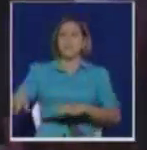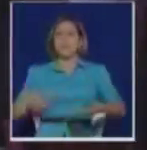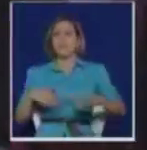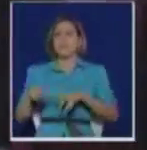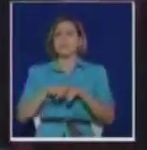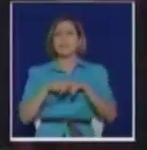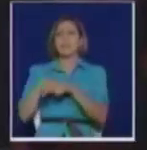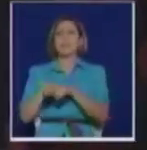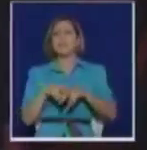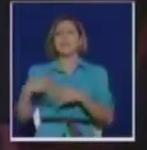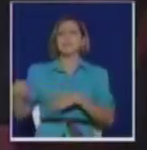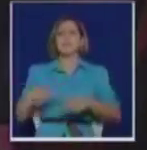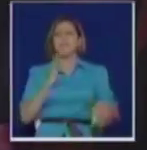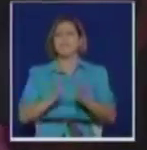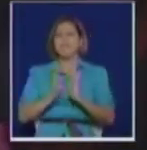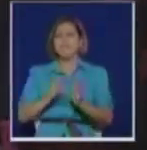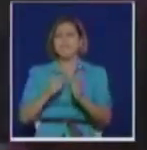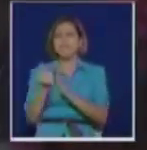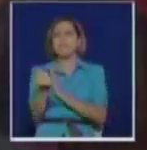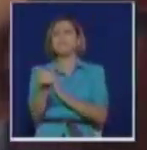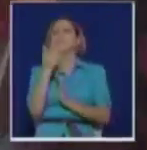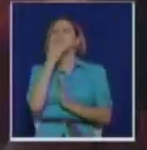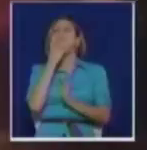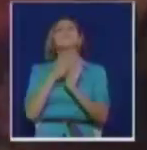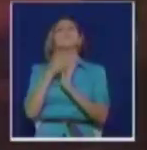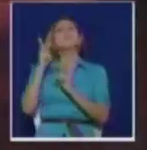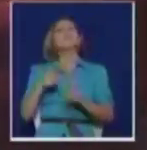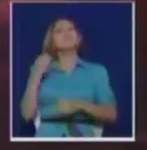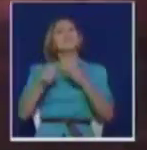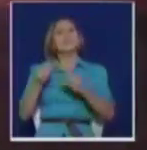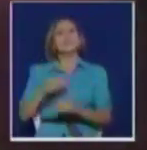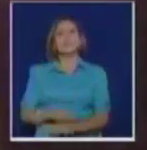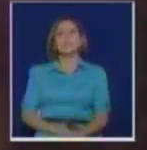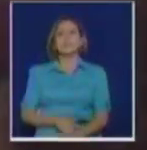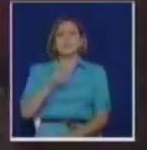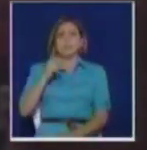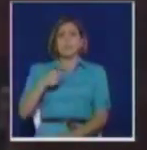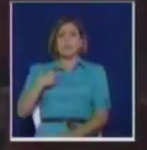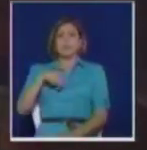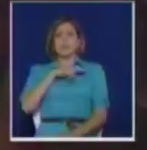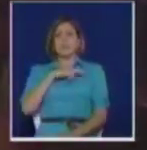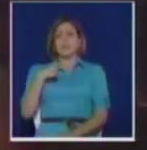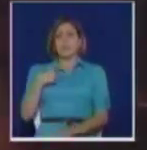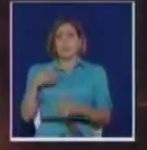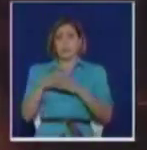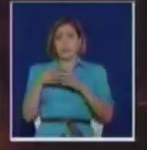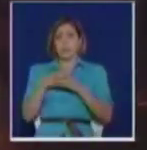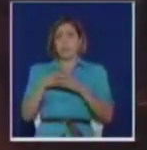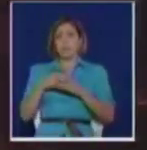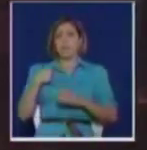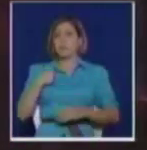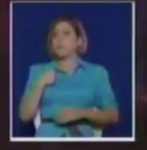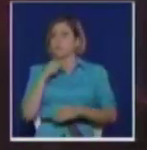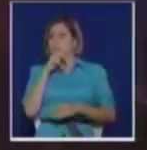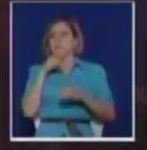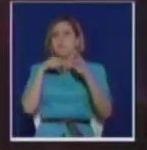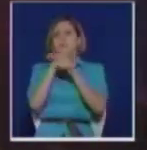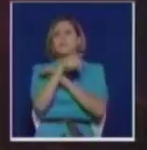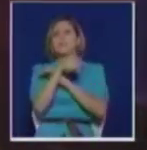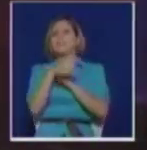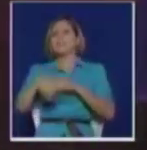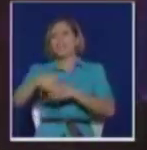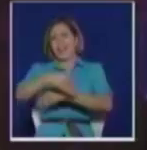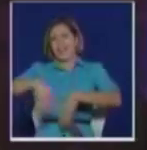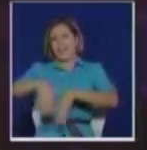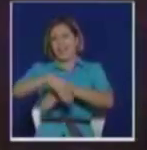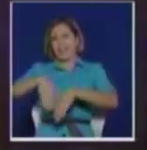los asientos, entonces todo el mundo salió a correr. Parece que la gente, ¿cómo reaccionó? Pues nosotros en el salón, bien, salimos y nos ubicamos en el pasillo,